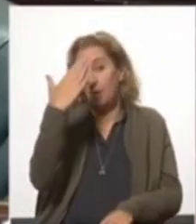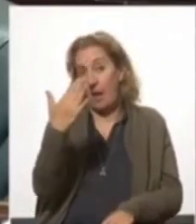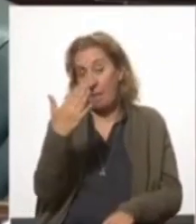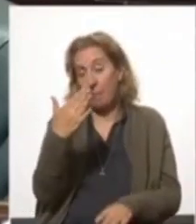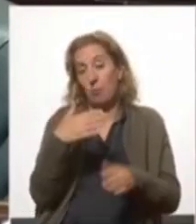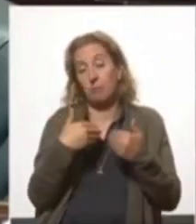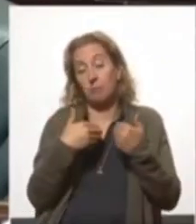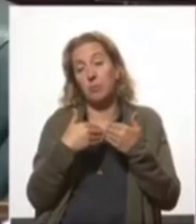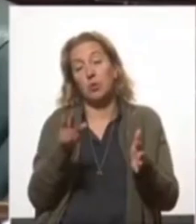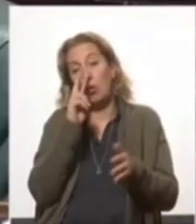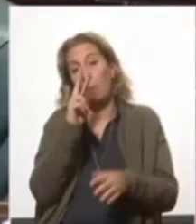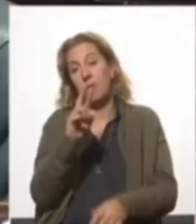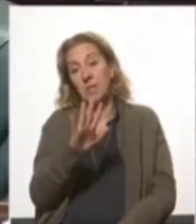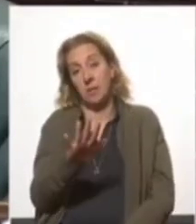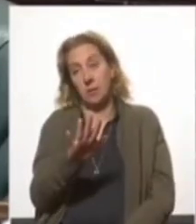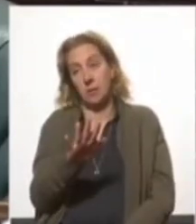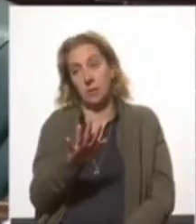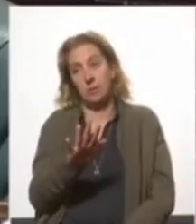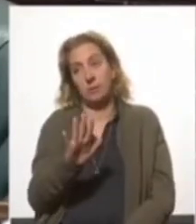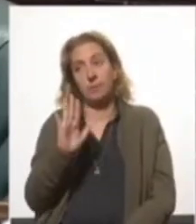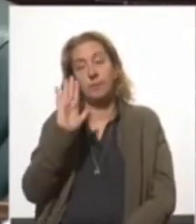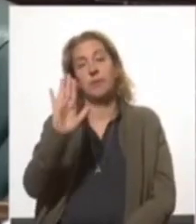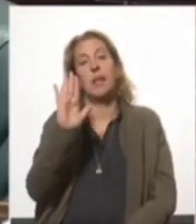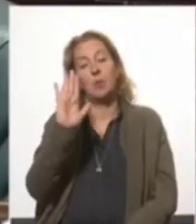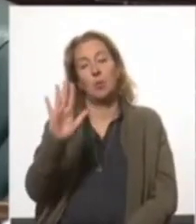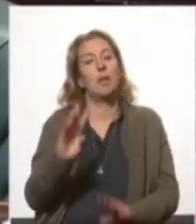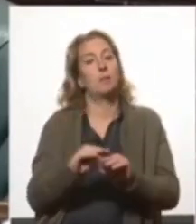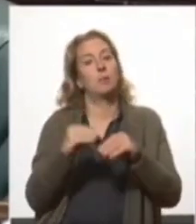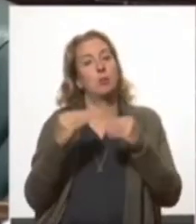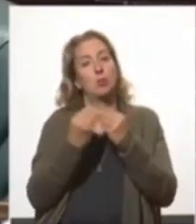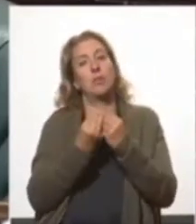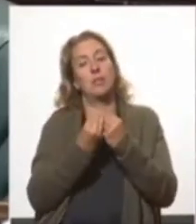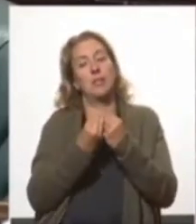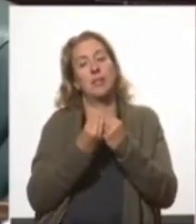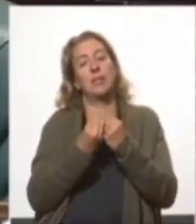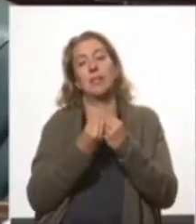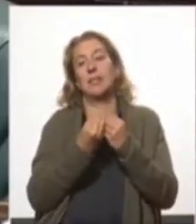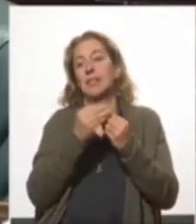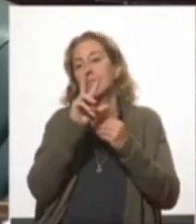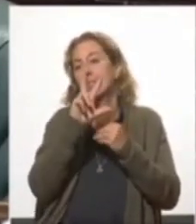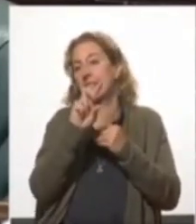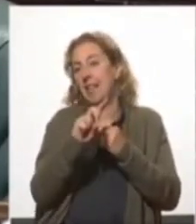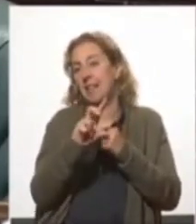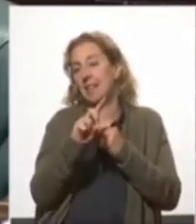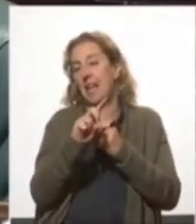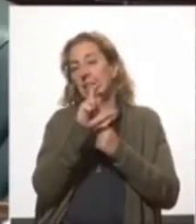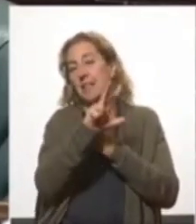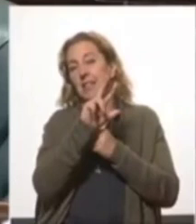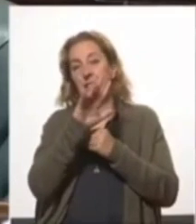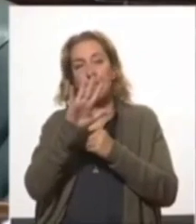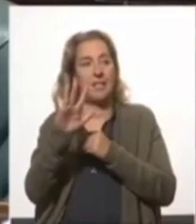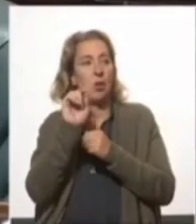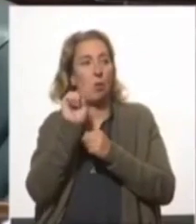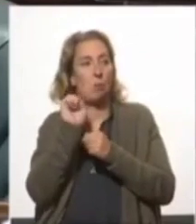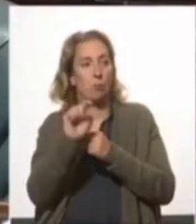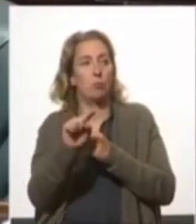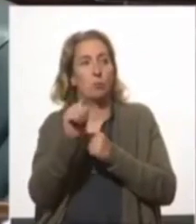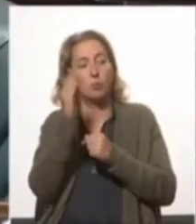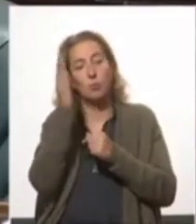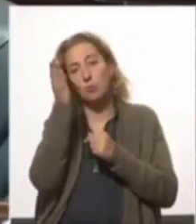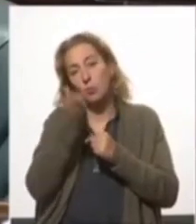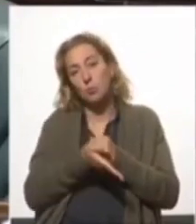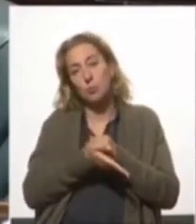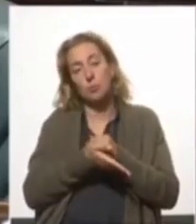en 2005, la deuda bruta y la deuda neta estaba entre 30 y 35 puntos porcentuales